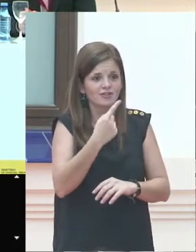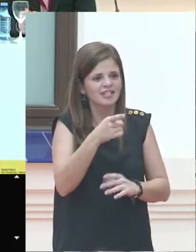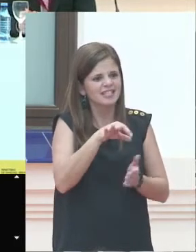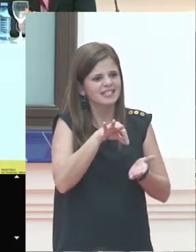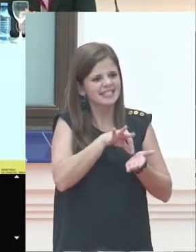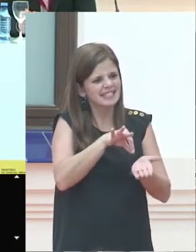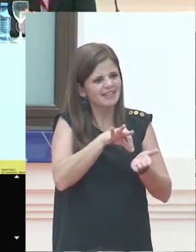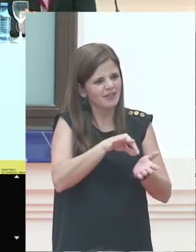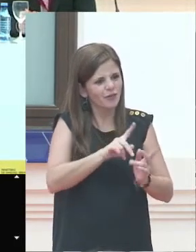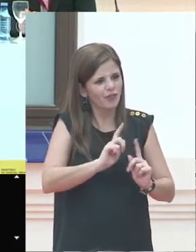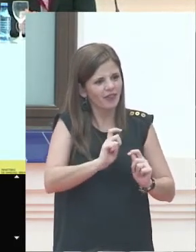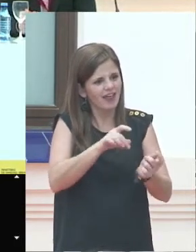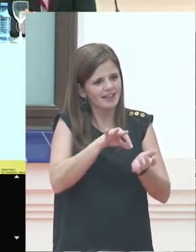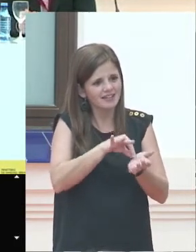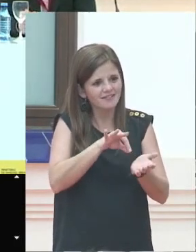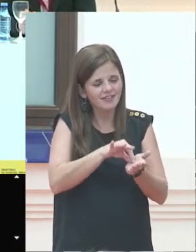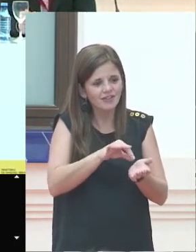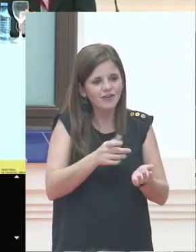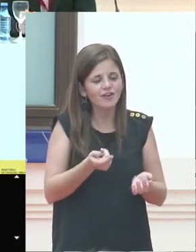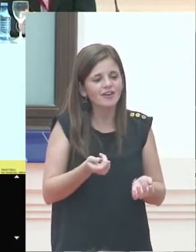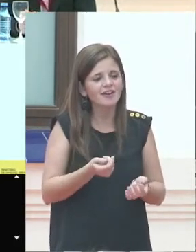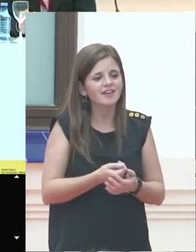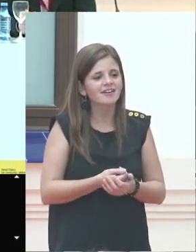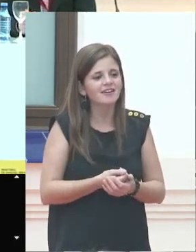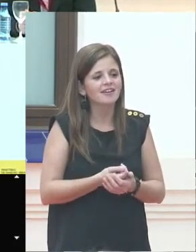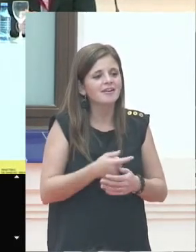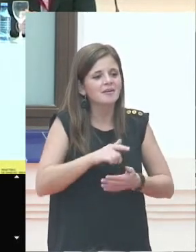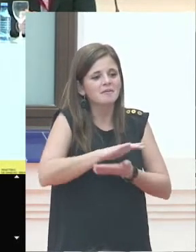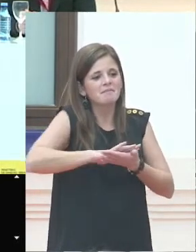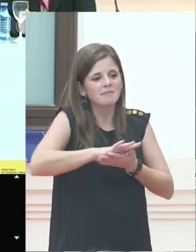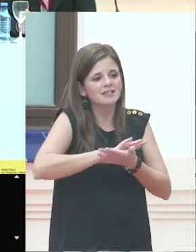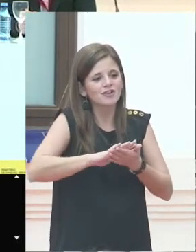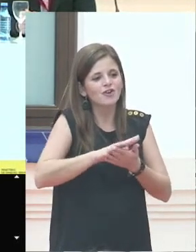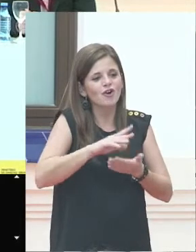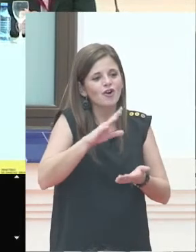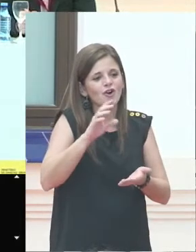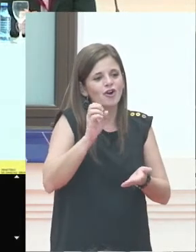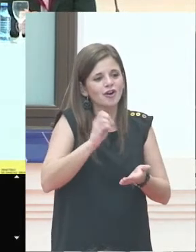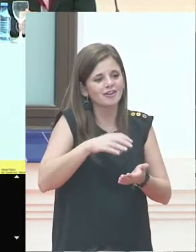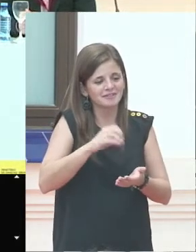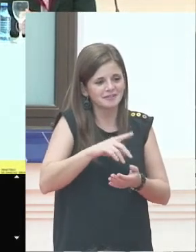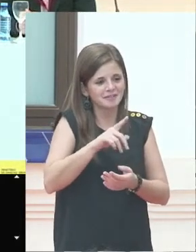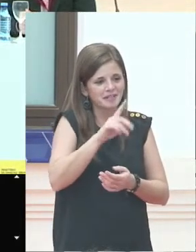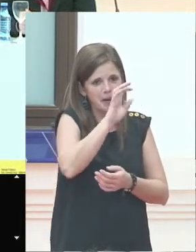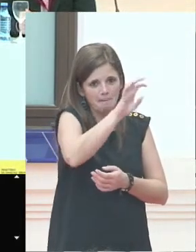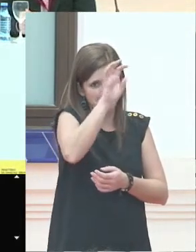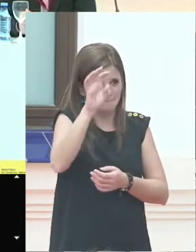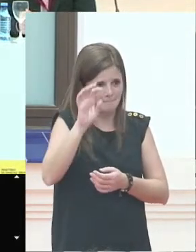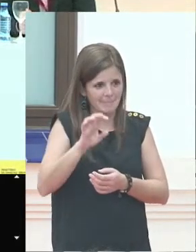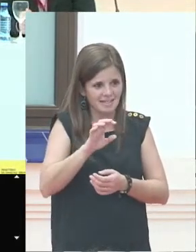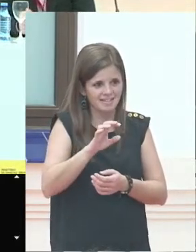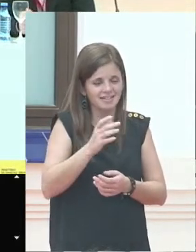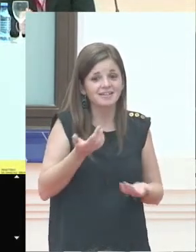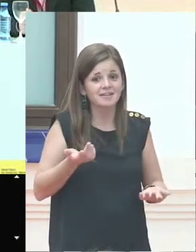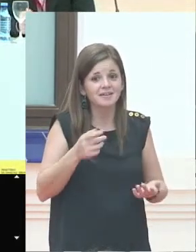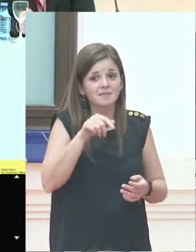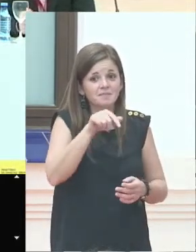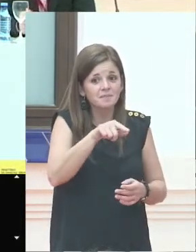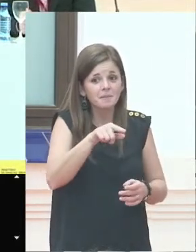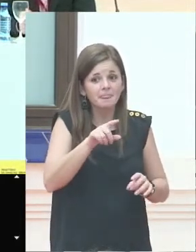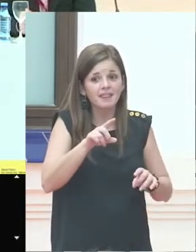servicios de bases de datos y de sistemas de información a muchos países. Eso nos supone procesar todas las publicaciones de